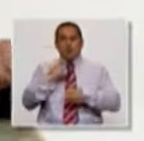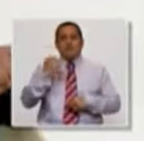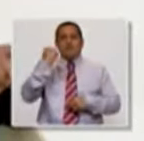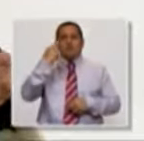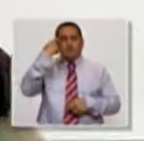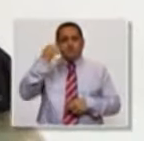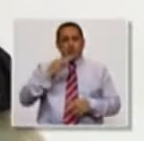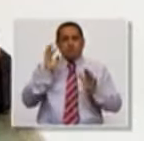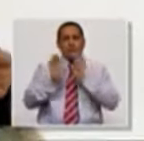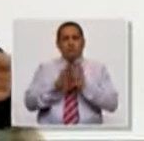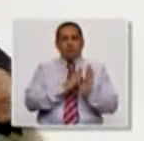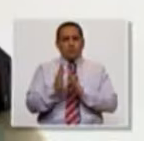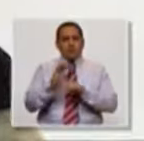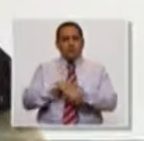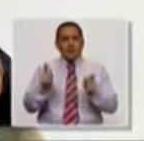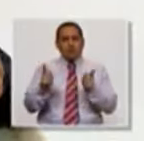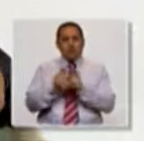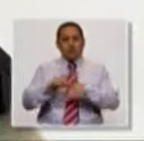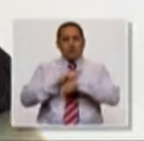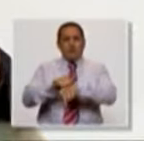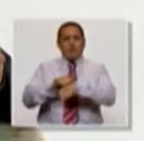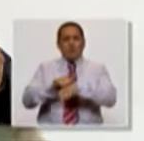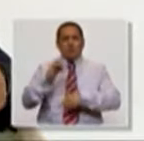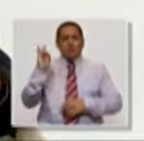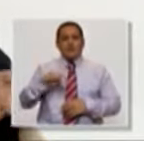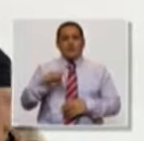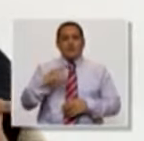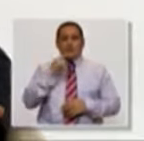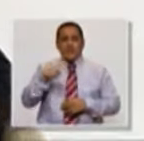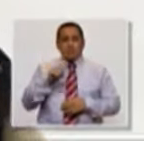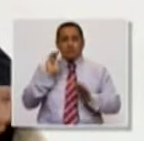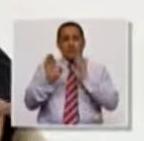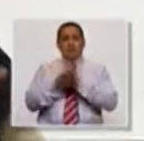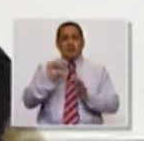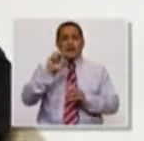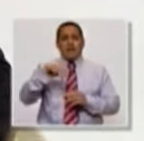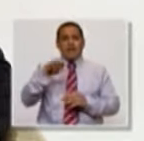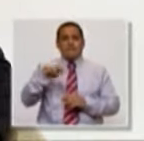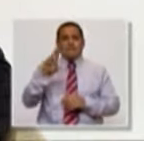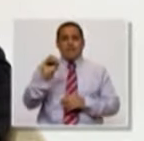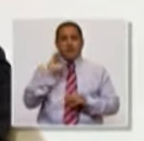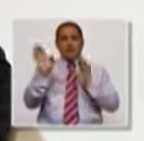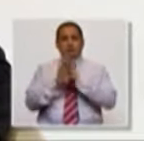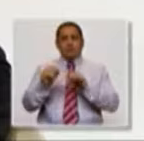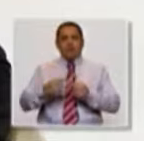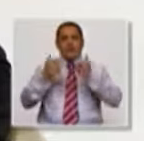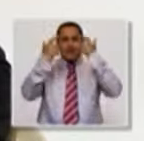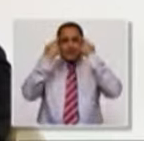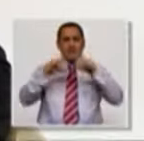en un procedimiento mucho más corto, más rápido, urgente, y ese, por ejemplo, es el amparo, que es un poco el rey de los